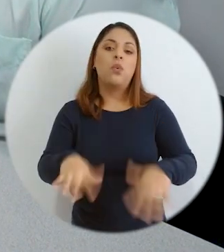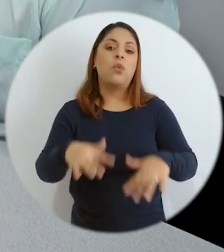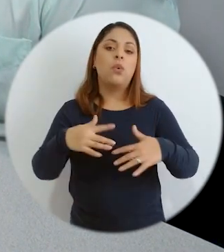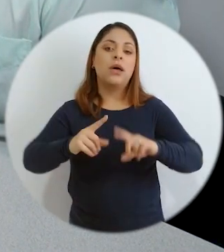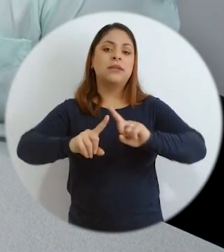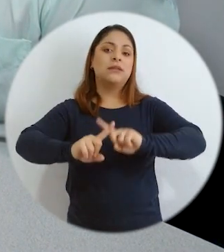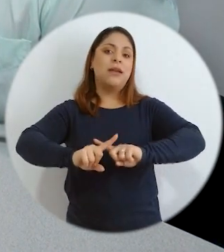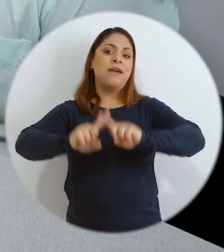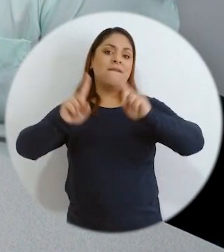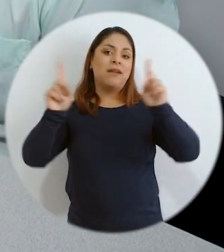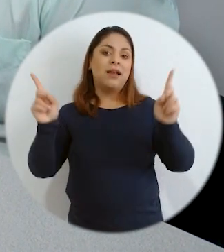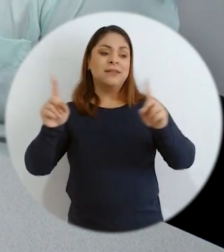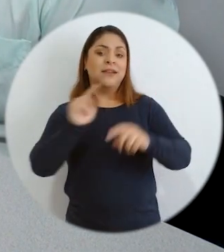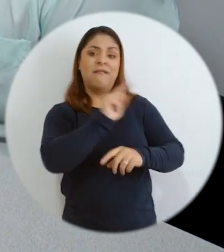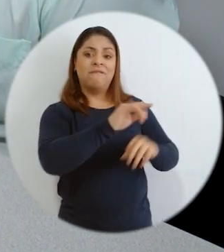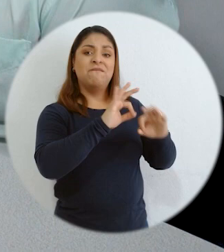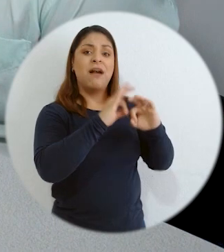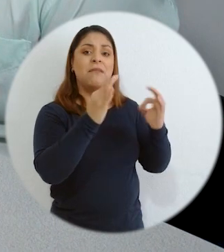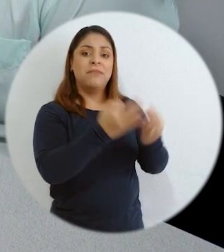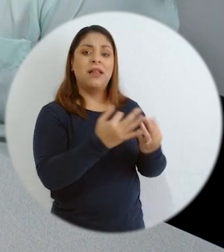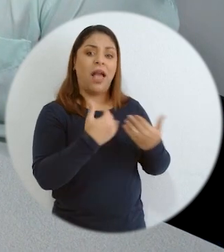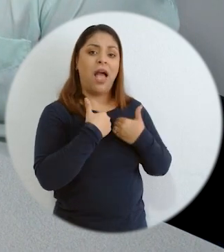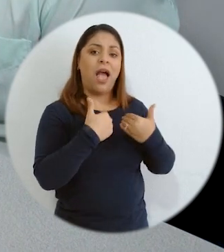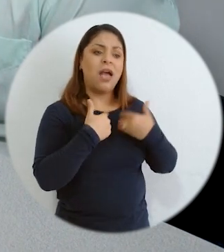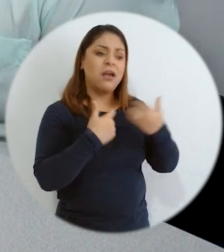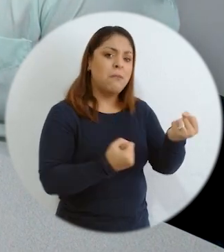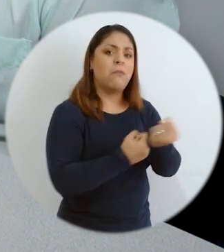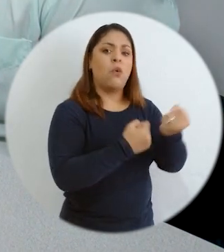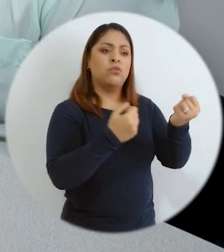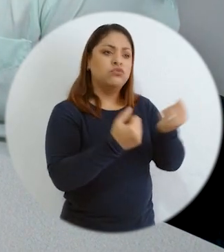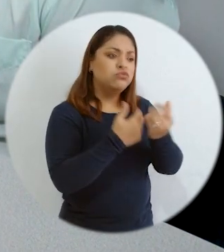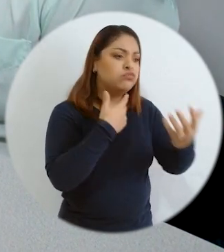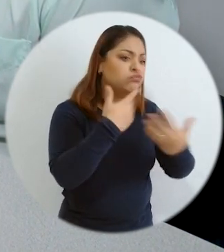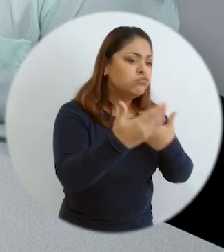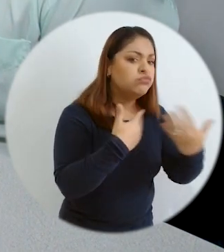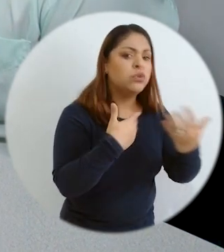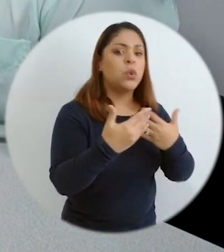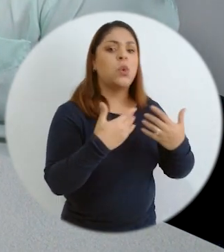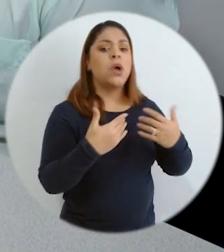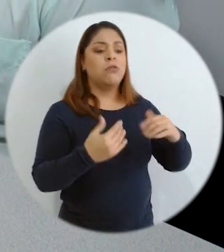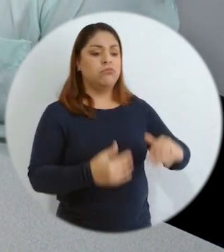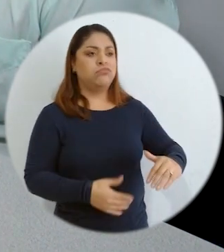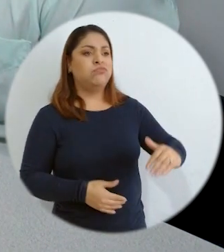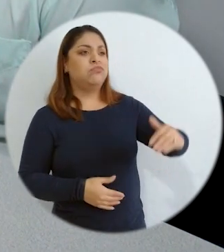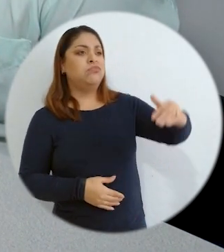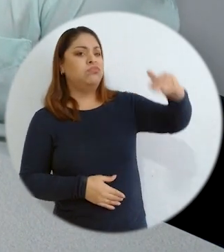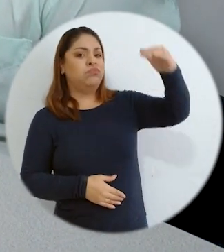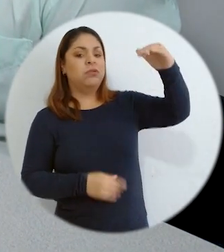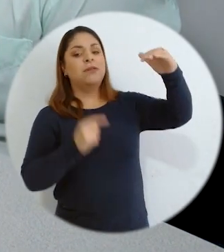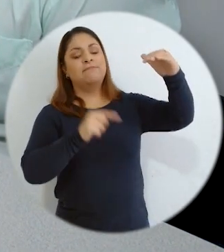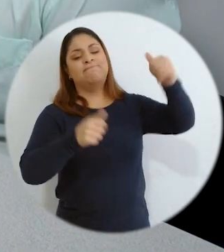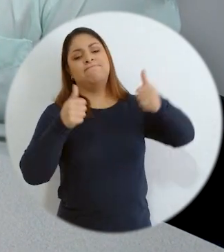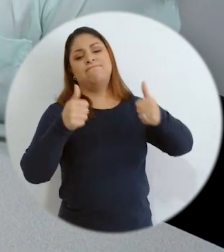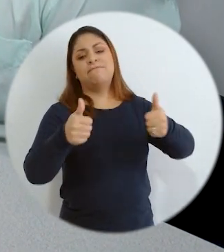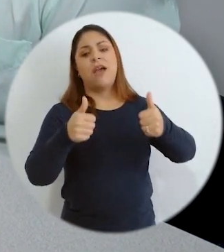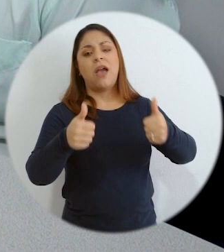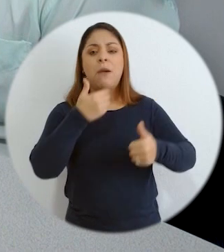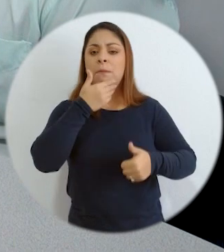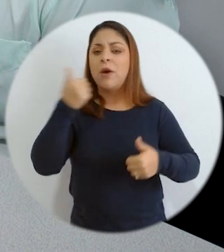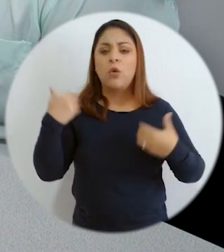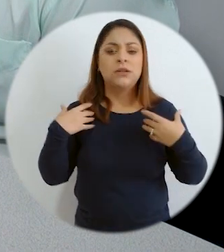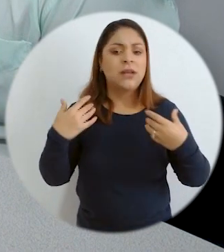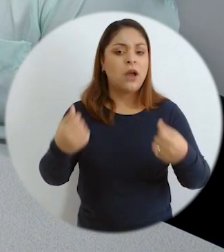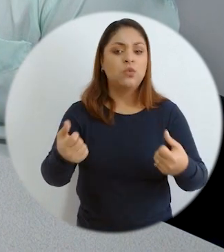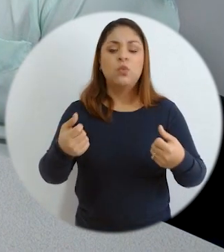impresionantes. Se ha encontrado que los chicos que reciben este tipo de apoyo y atención logran resultados mejor a nivel educativo, tienen mejor